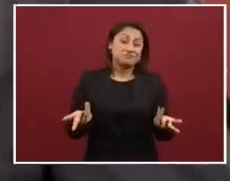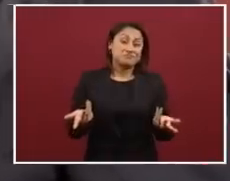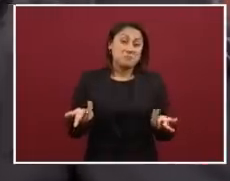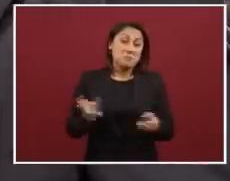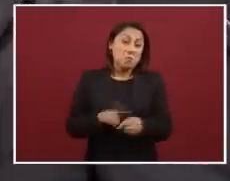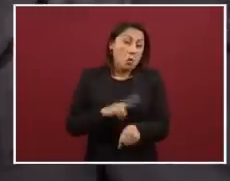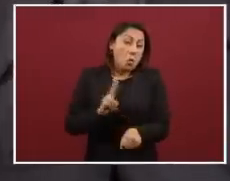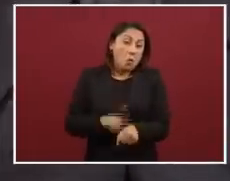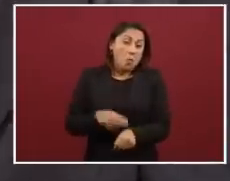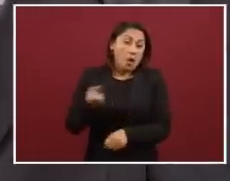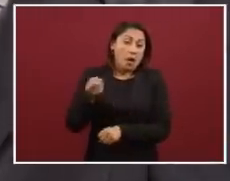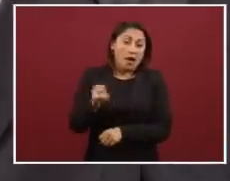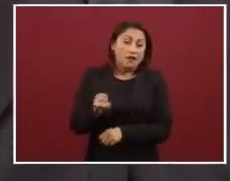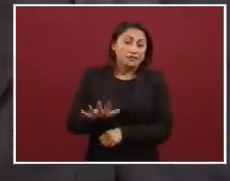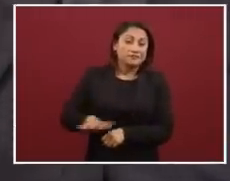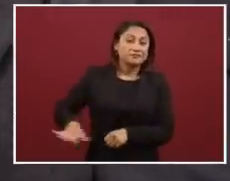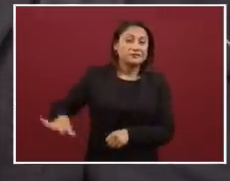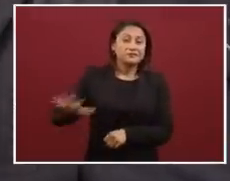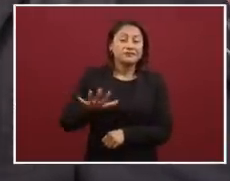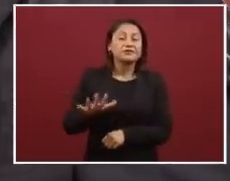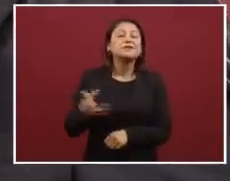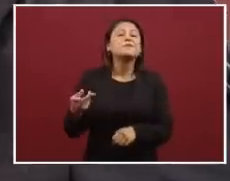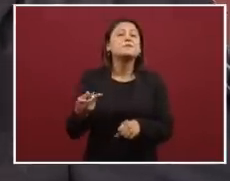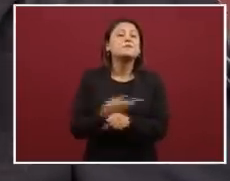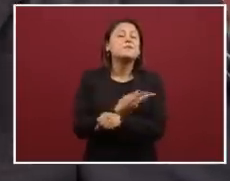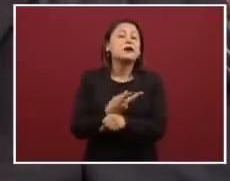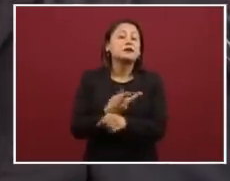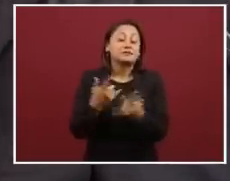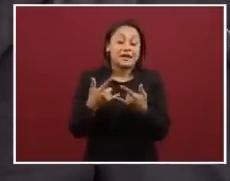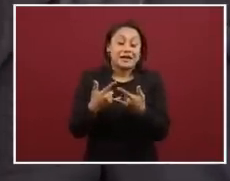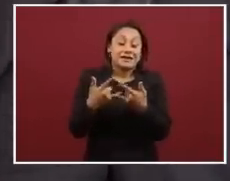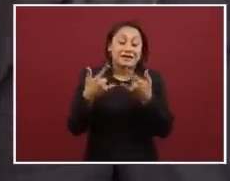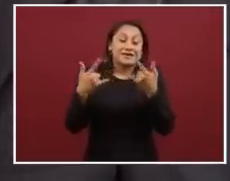La historia, decía Cicerón,